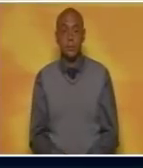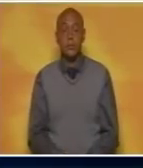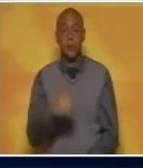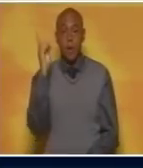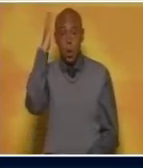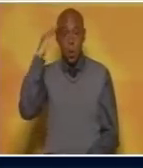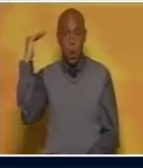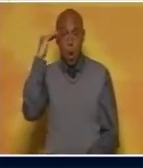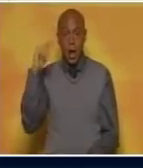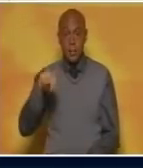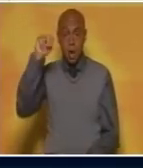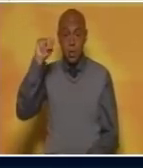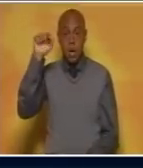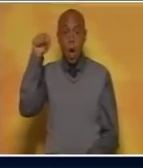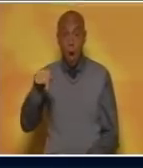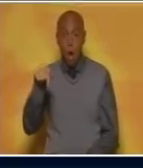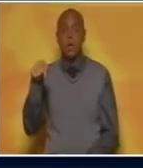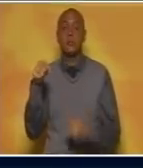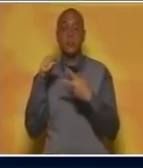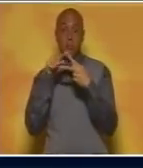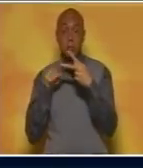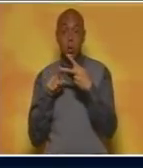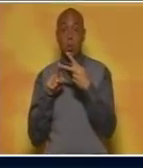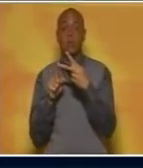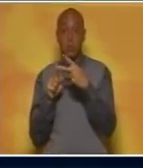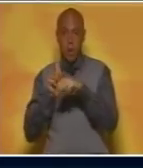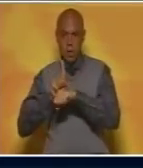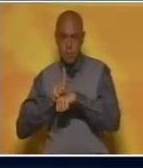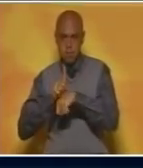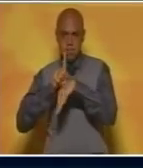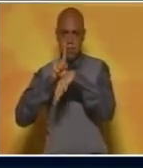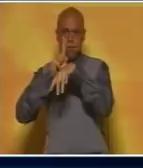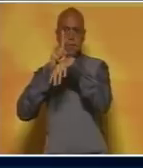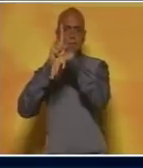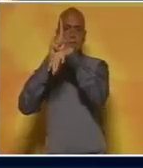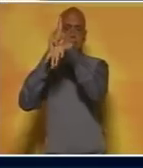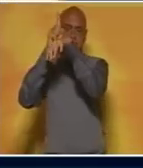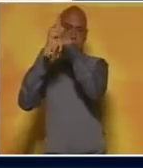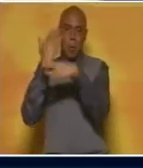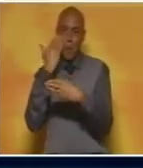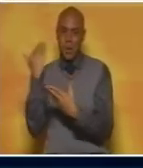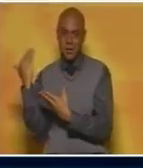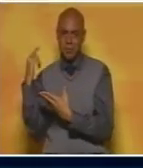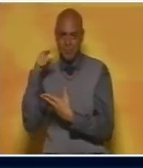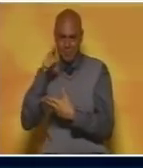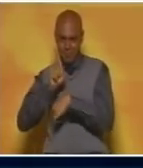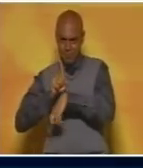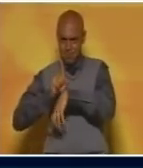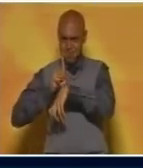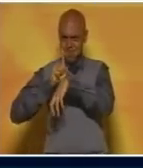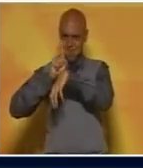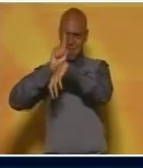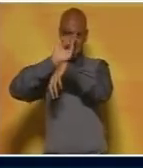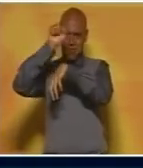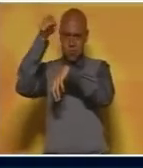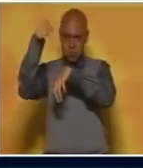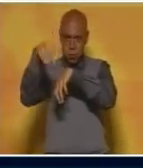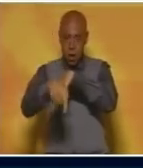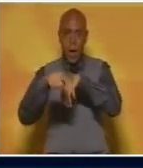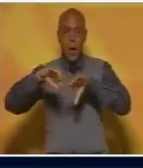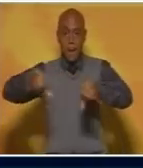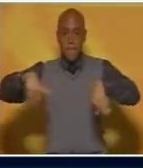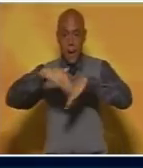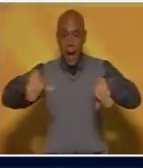Corea del Norte lanzó hoy 2 misiles de corto alcance hacia aguas del Mar de Japón, lo que subraya la premura